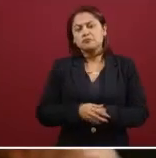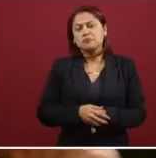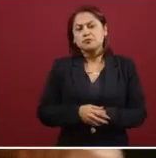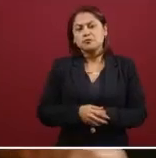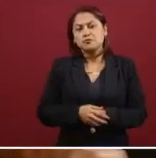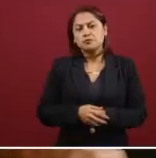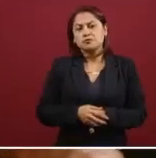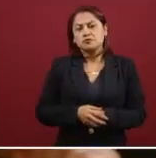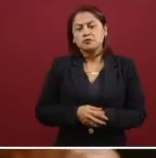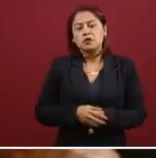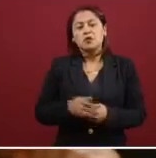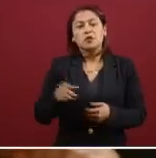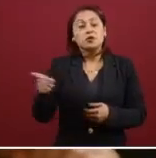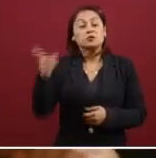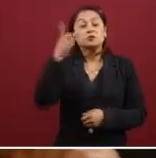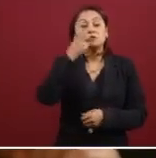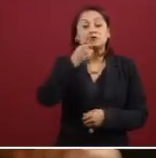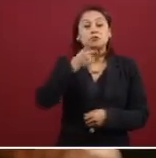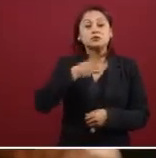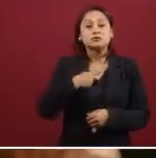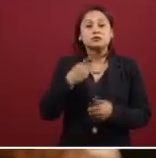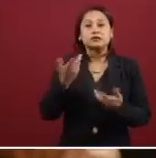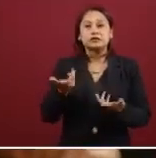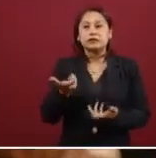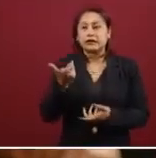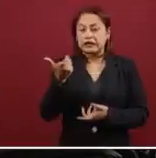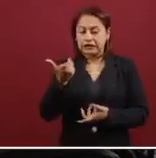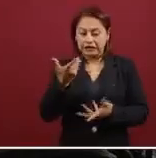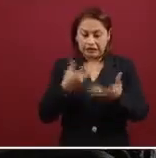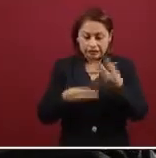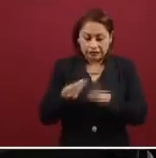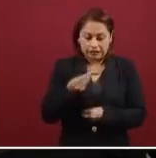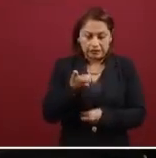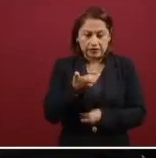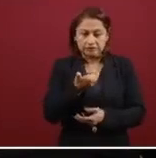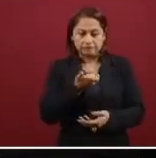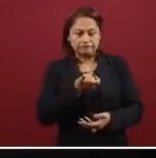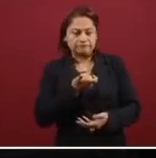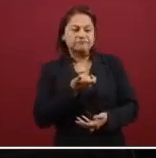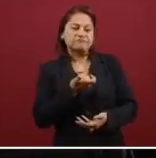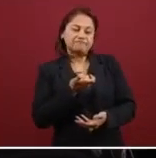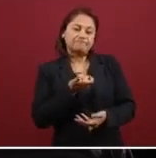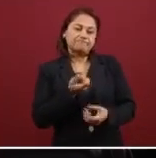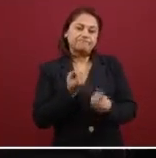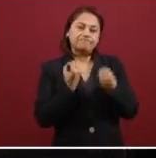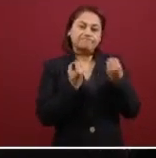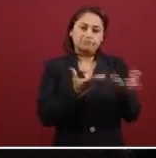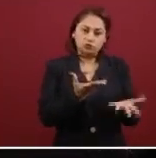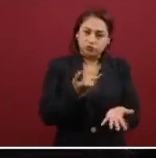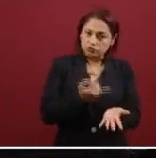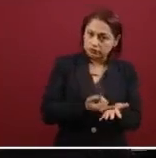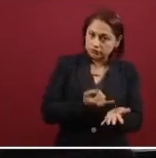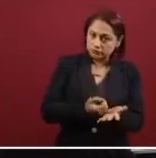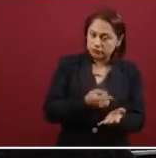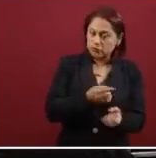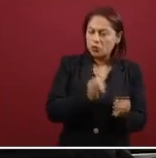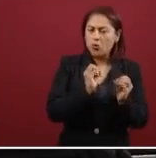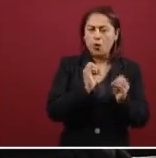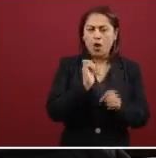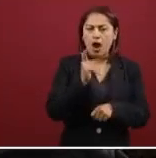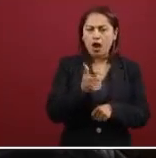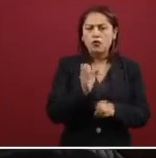cambio, con el pretexto de que no hay monedas, o con el pretexto de involucrarnos en algún programa